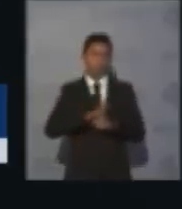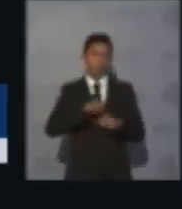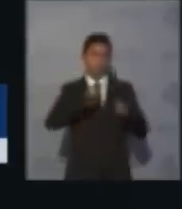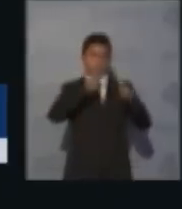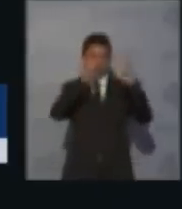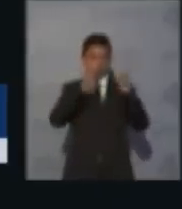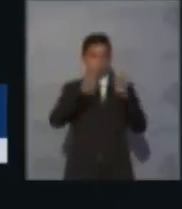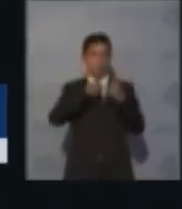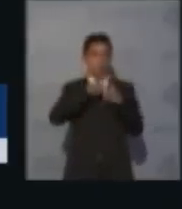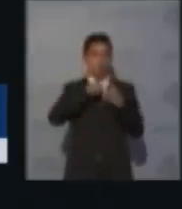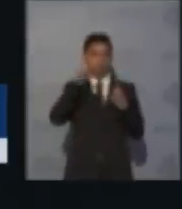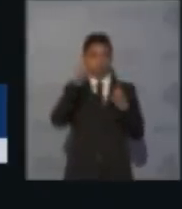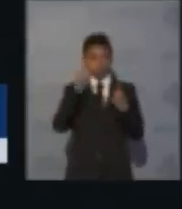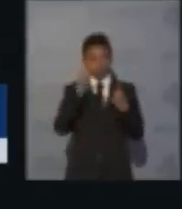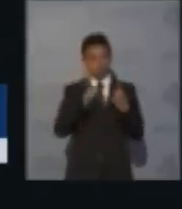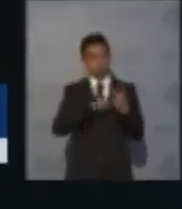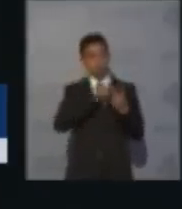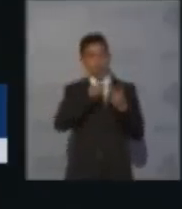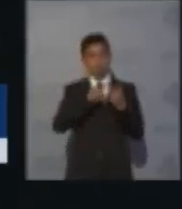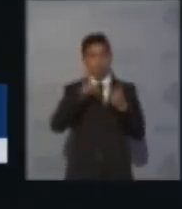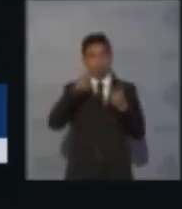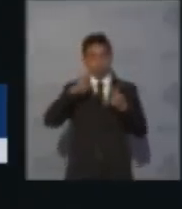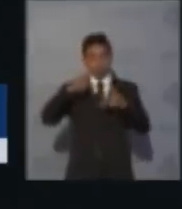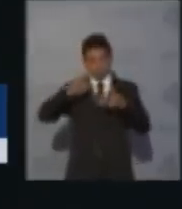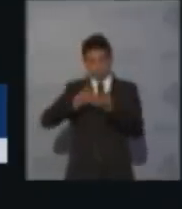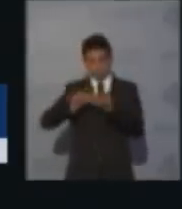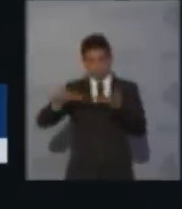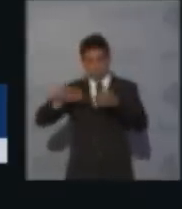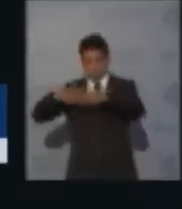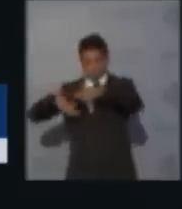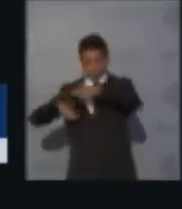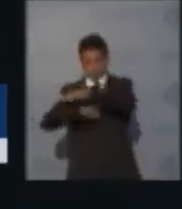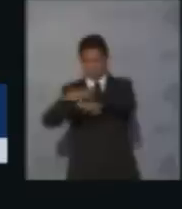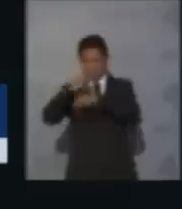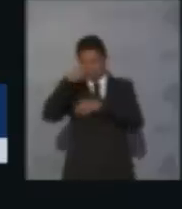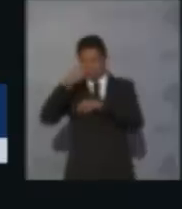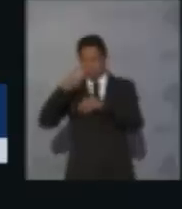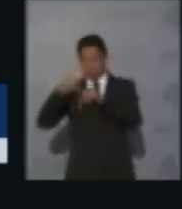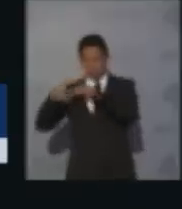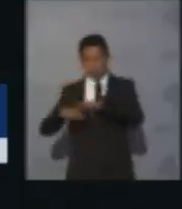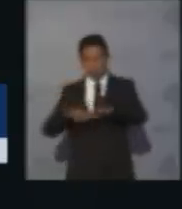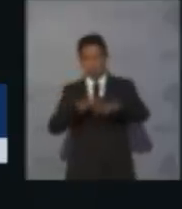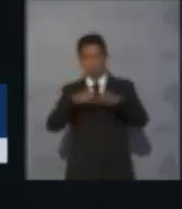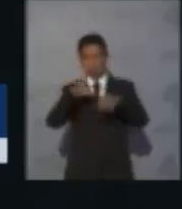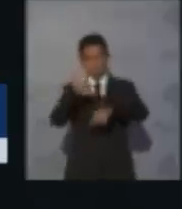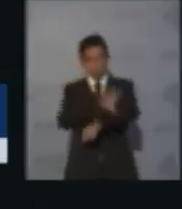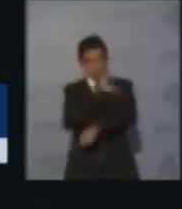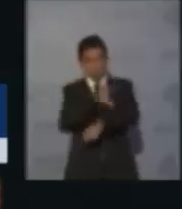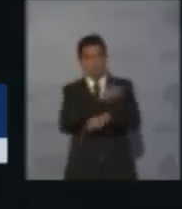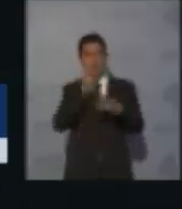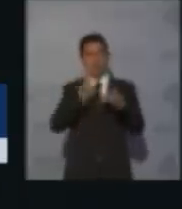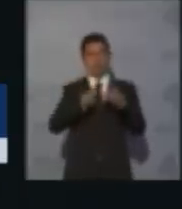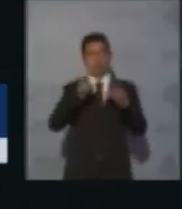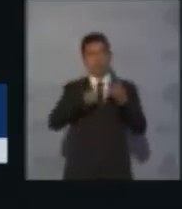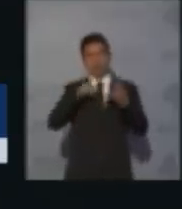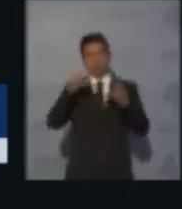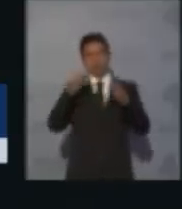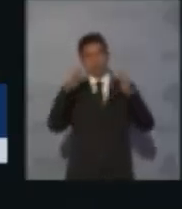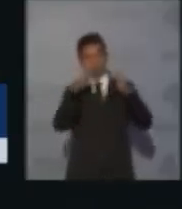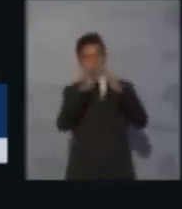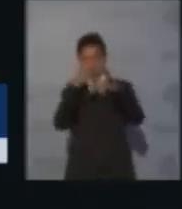natural que ahorita haya esa preocupación, esa inquietud, pero antes pues no se había manifestado una